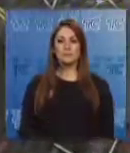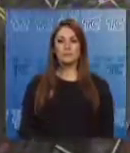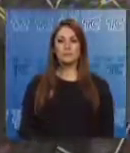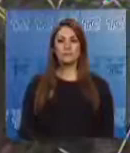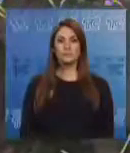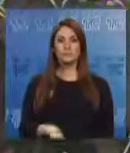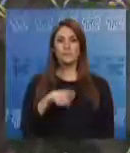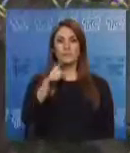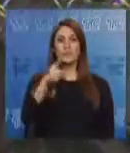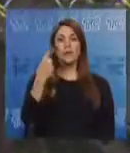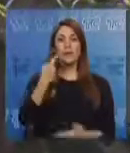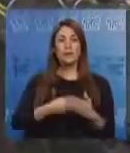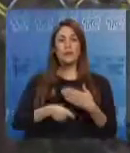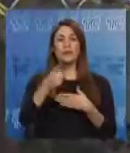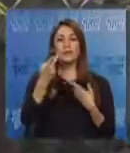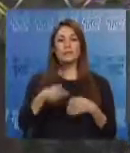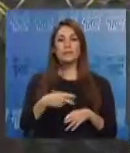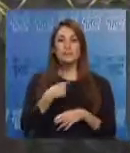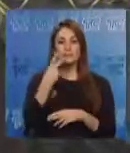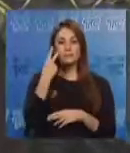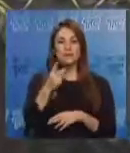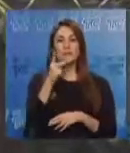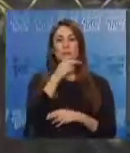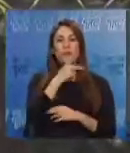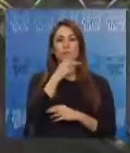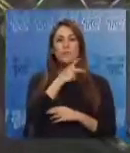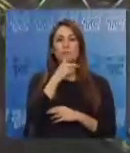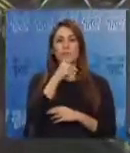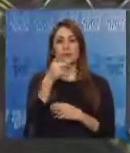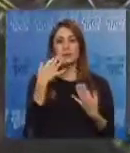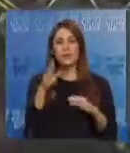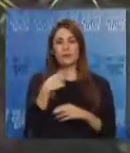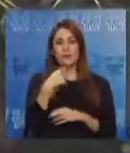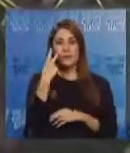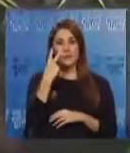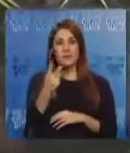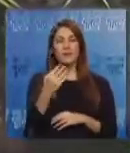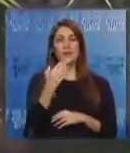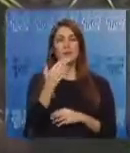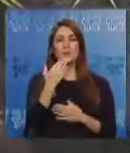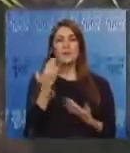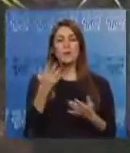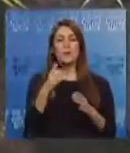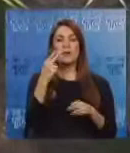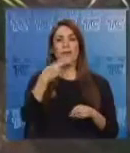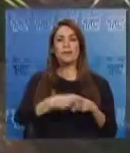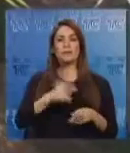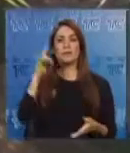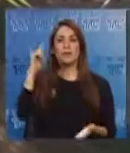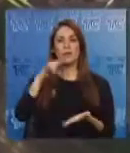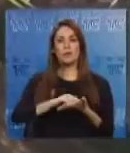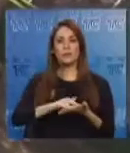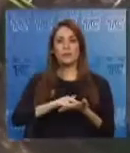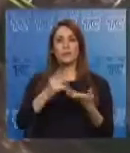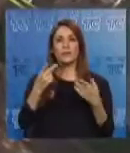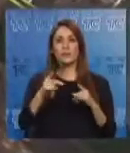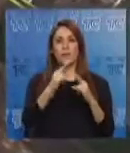Este mapa virtual también actualizó el contenido de Puerto Viejo, donde ya se visualiza el albergue ubicado en el ex aeropuerto de esta ciudad.